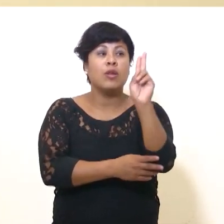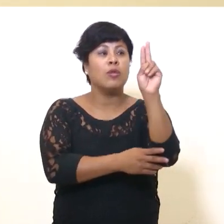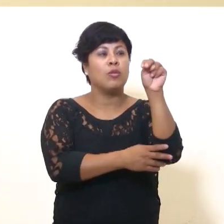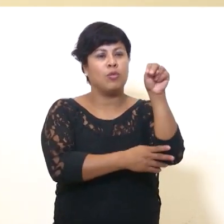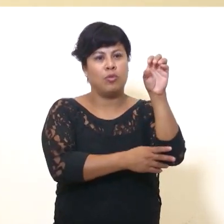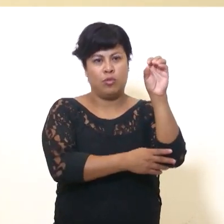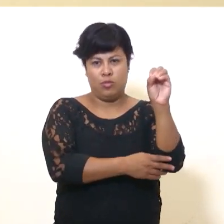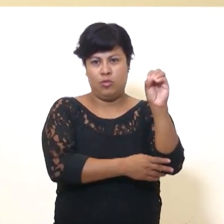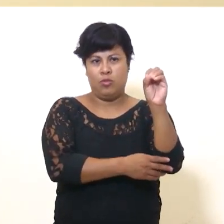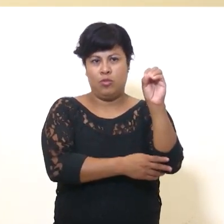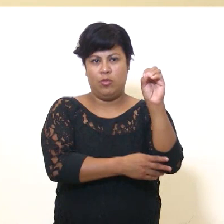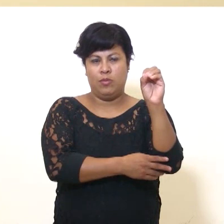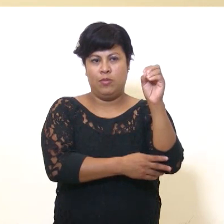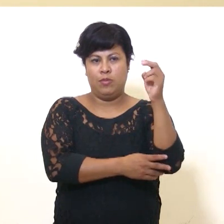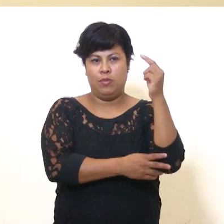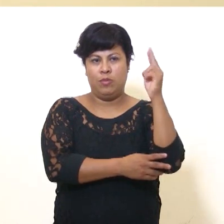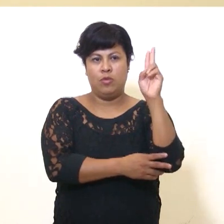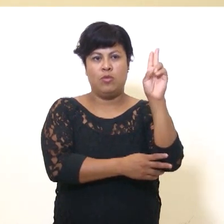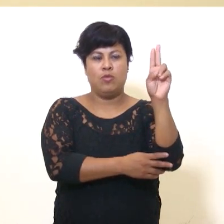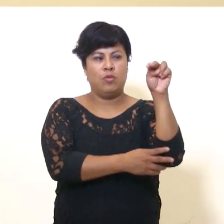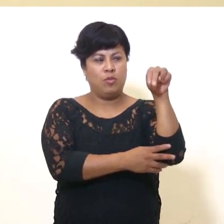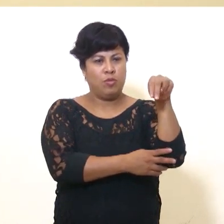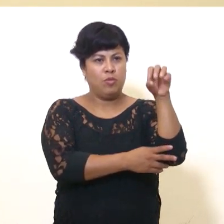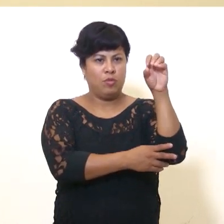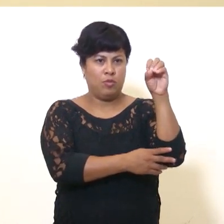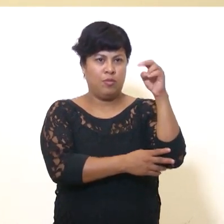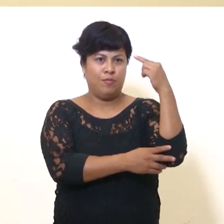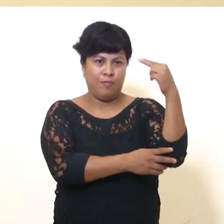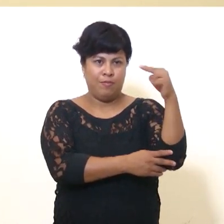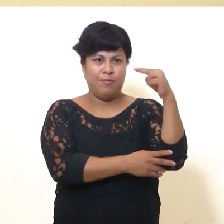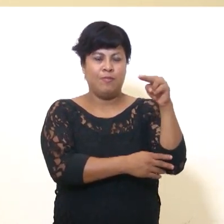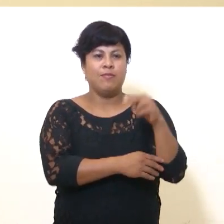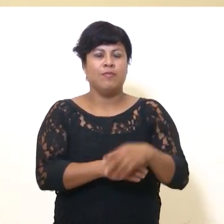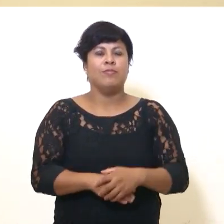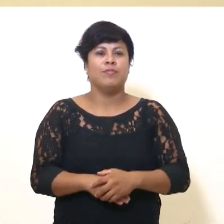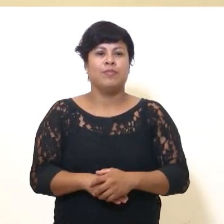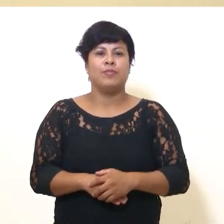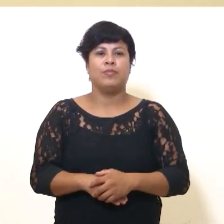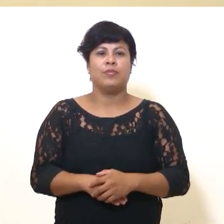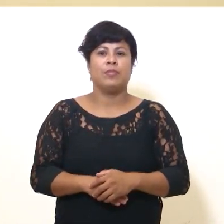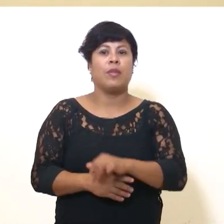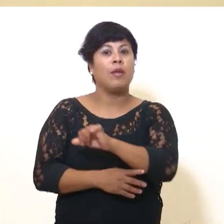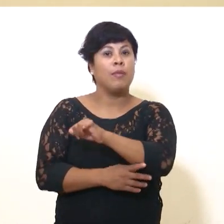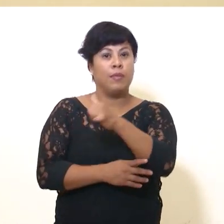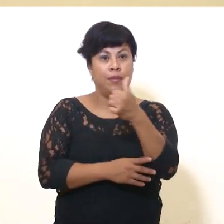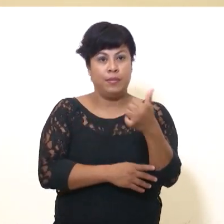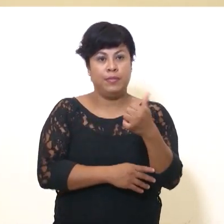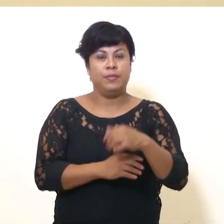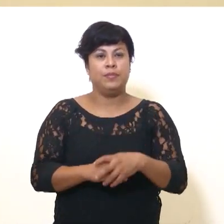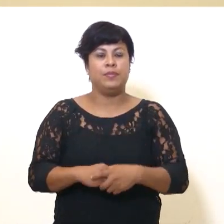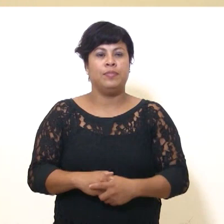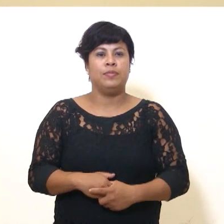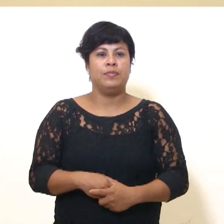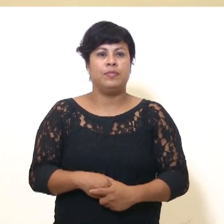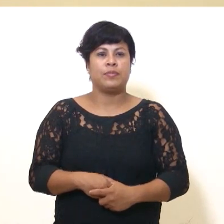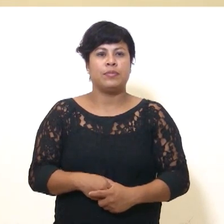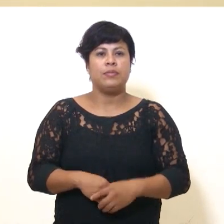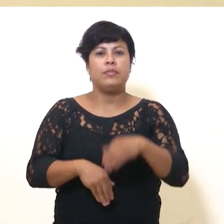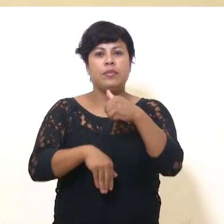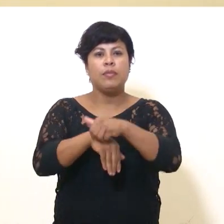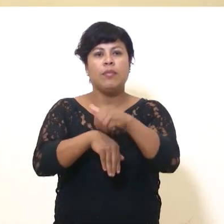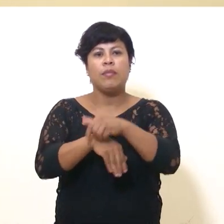1. ¿Cómo se llama este número? ¿Me ayudan repitiendo? 1. Ok. Ahora,